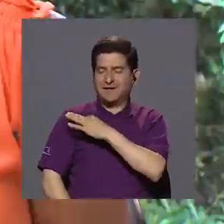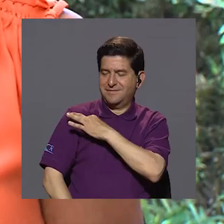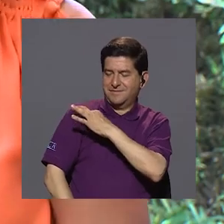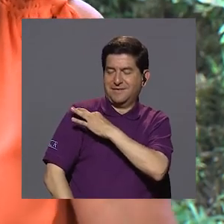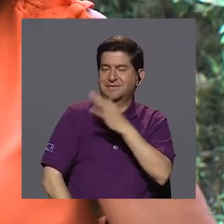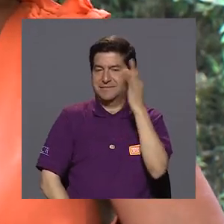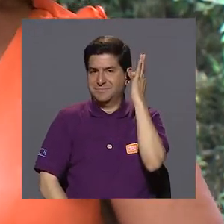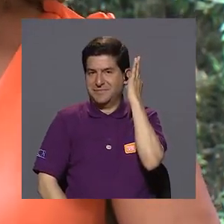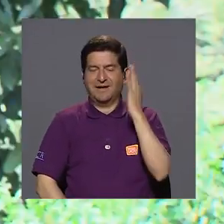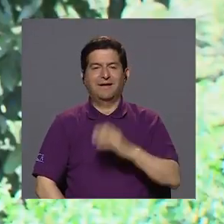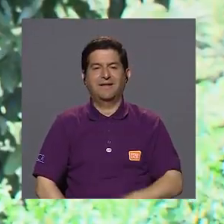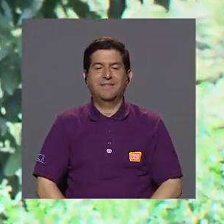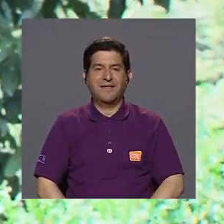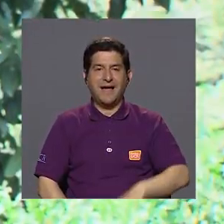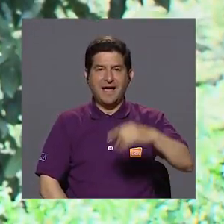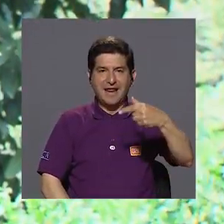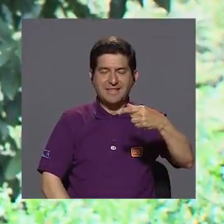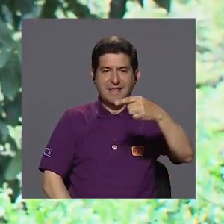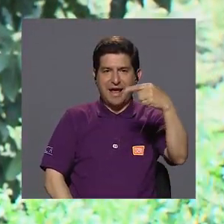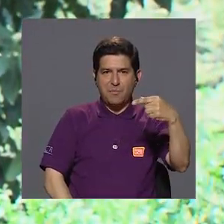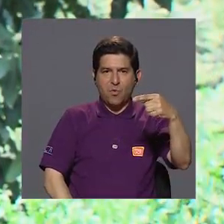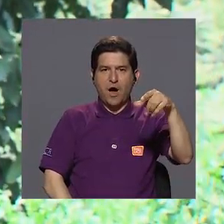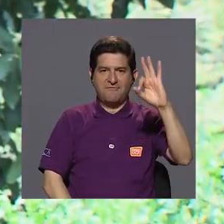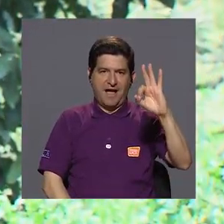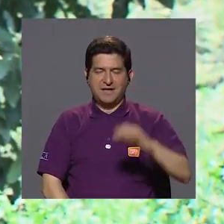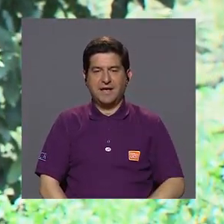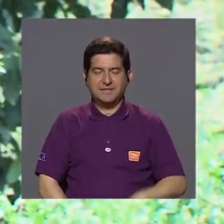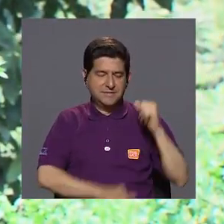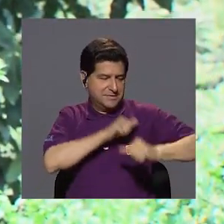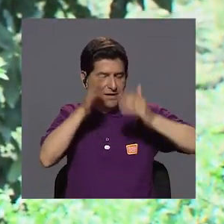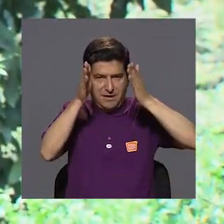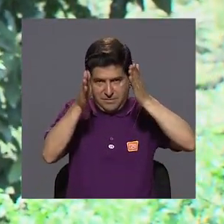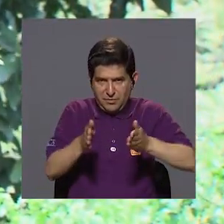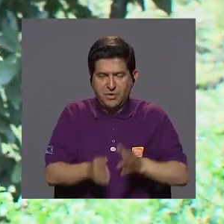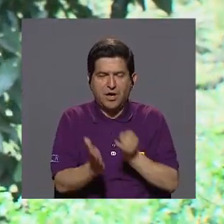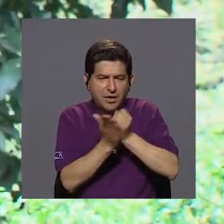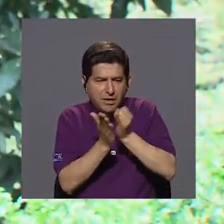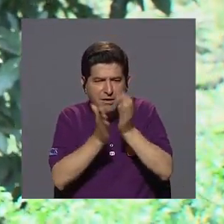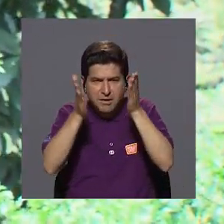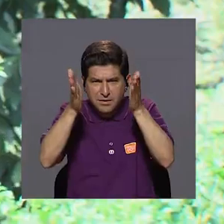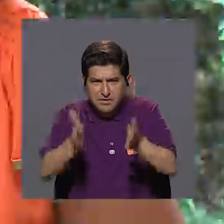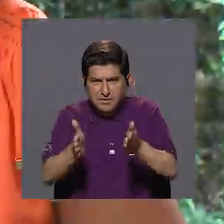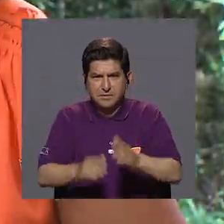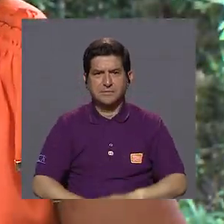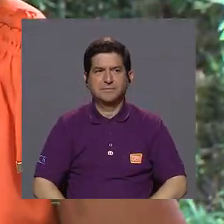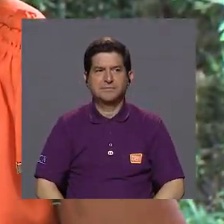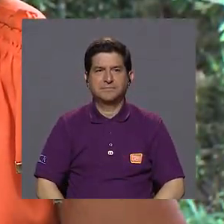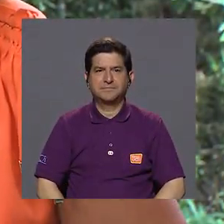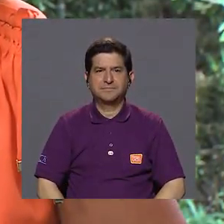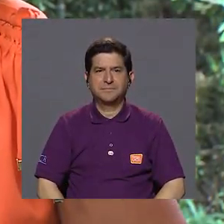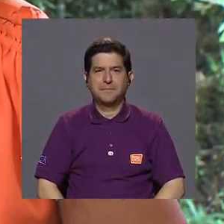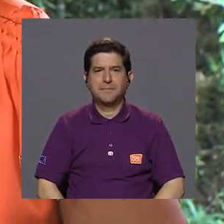Gracias a nuestra invitada, Gretel Gamboa Fallas, antropóloga,